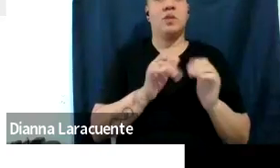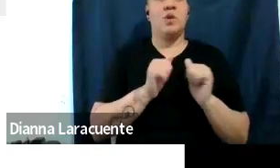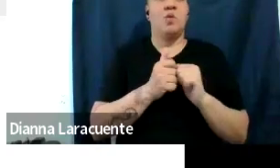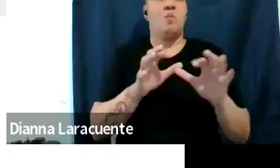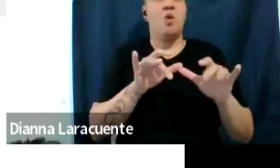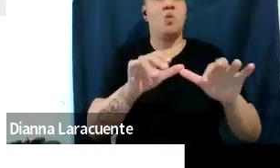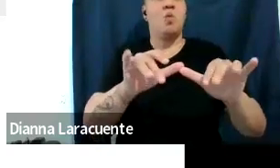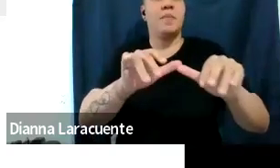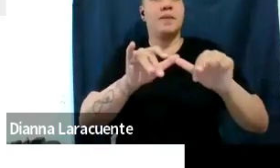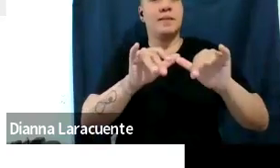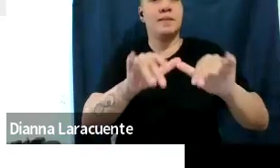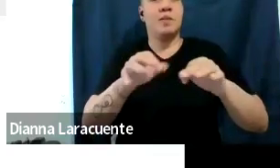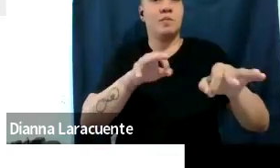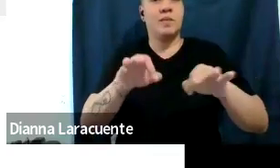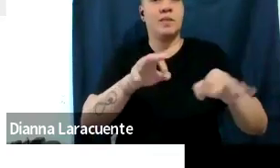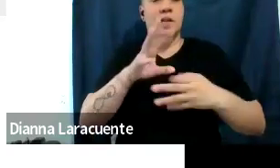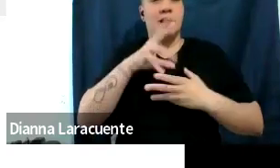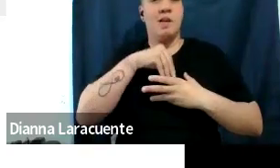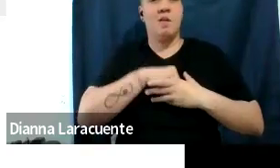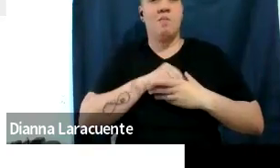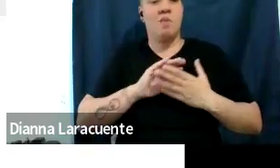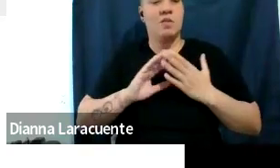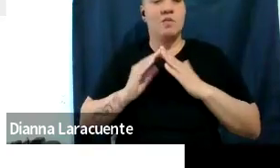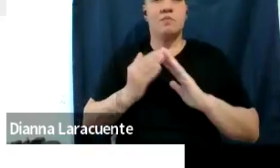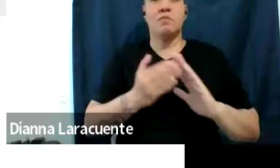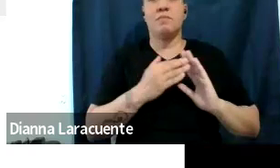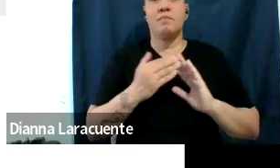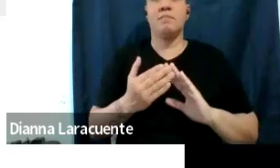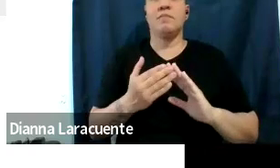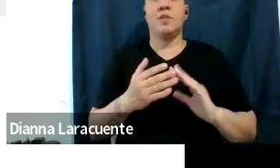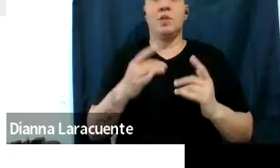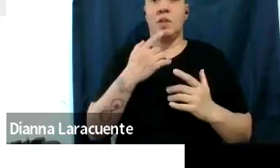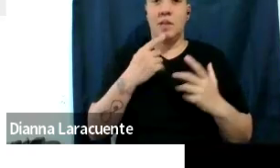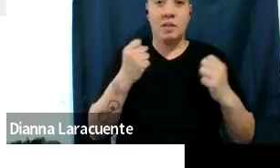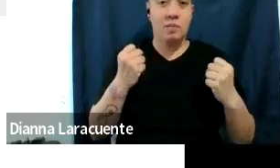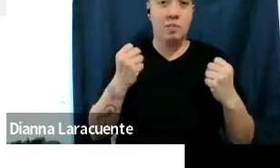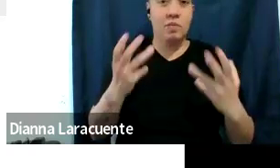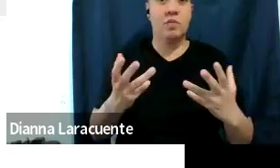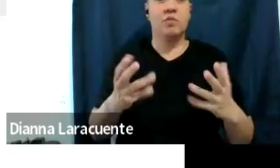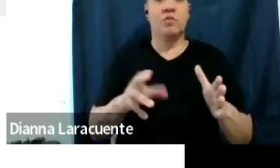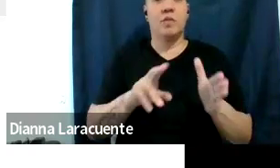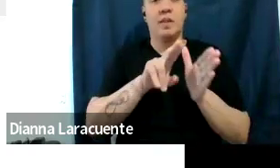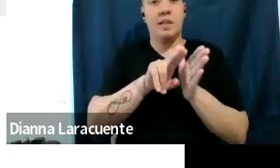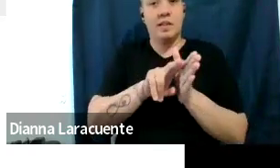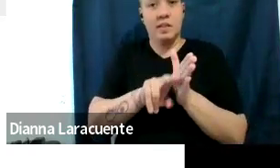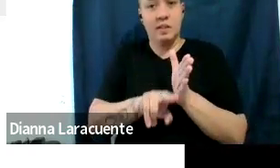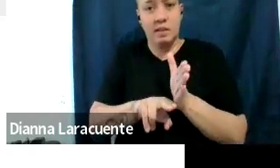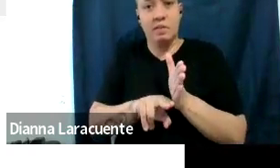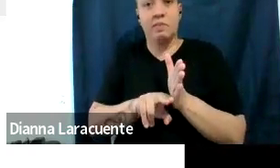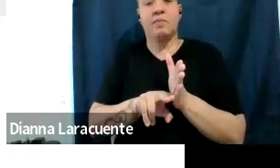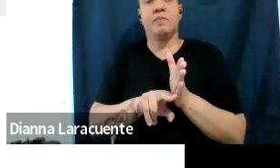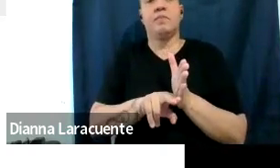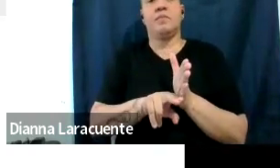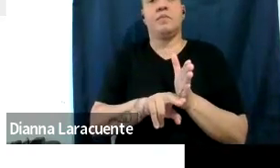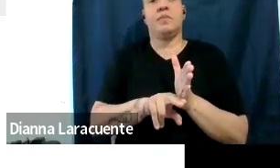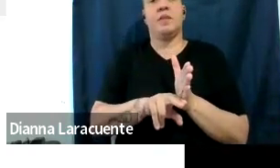describen, había un romance en el alma con su pueblo, lo dicen muchos, enterramos, él era